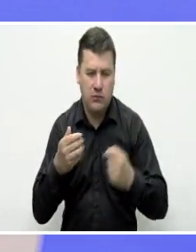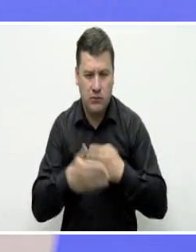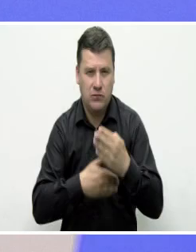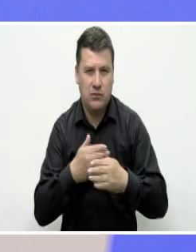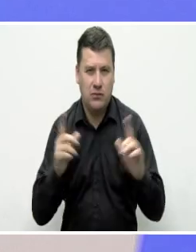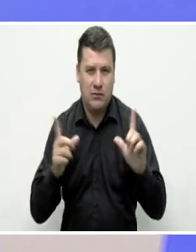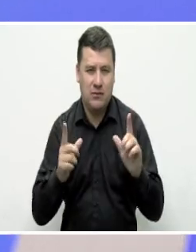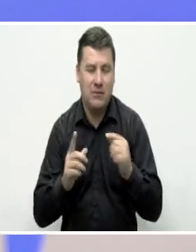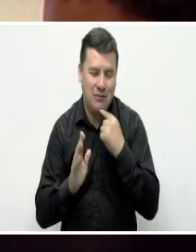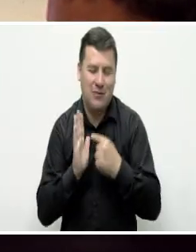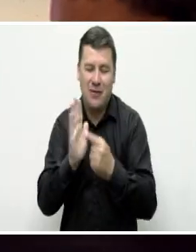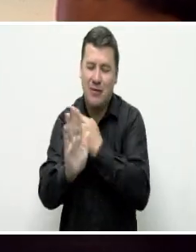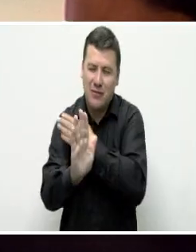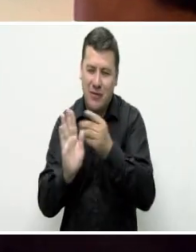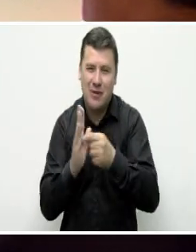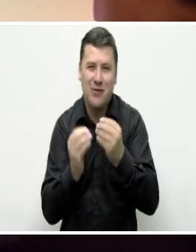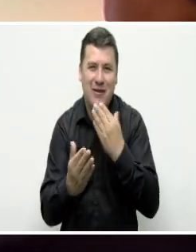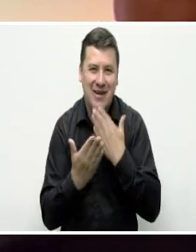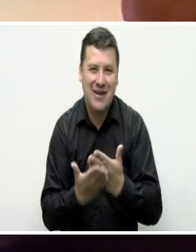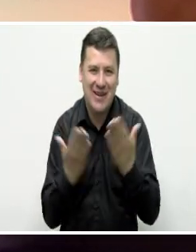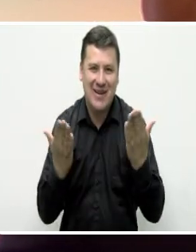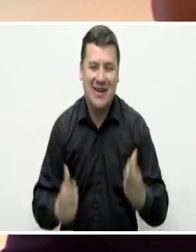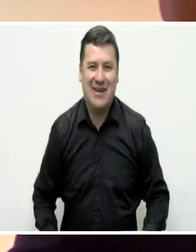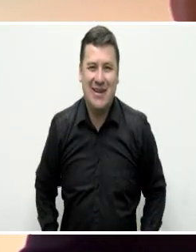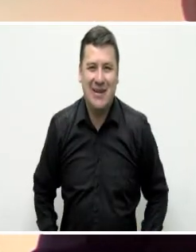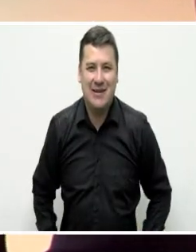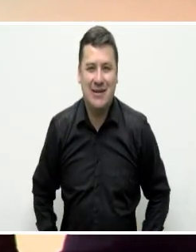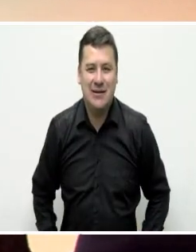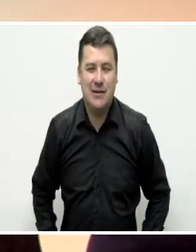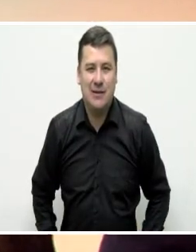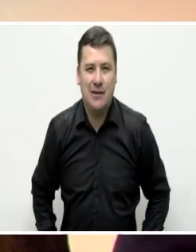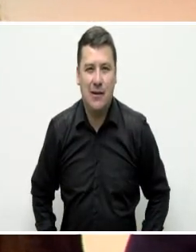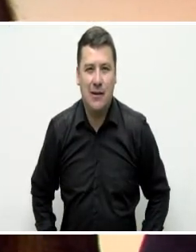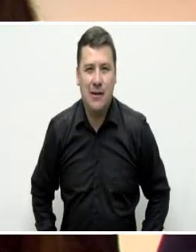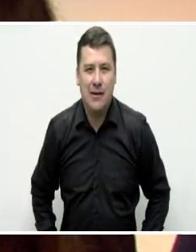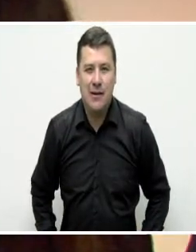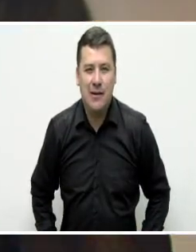con nuestra rendición de cuentas. Muchas gracias.